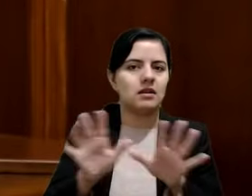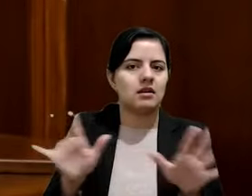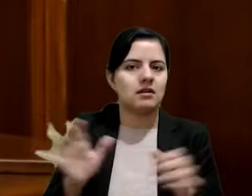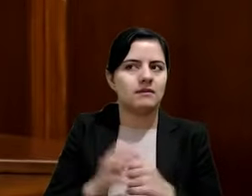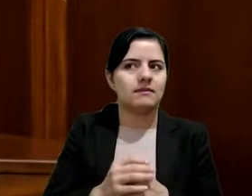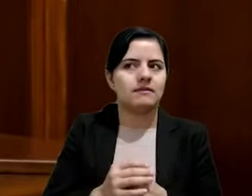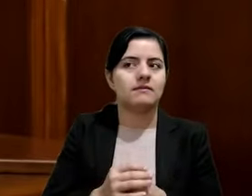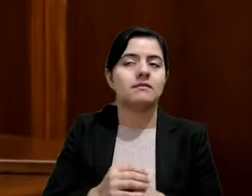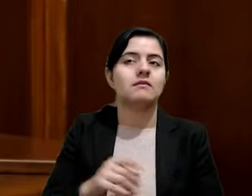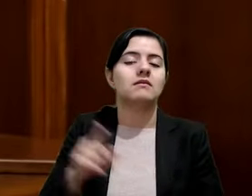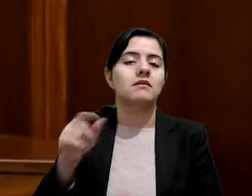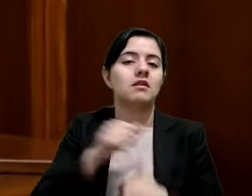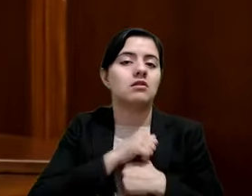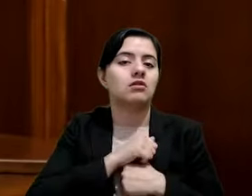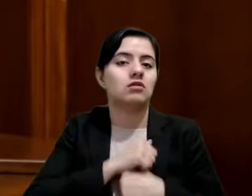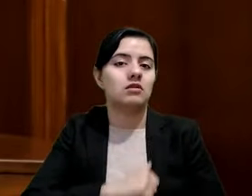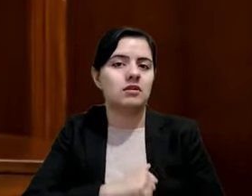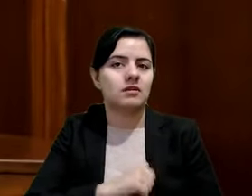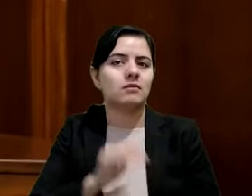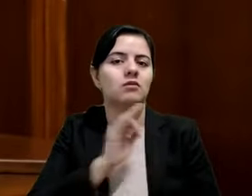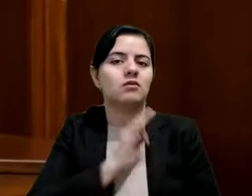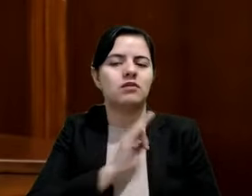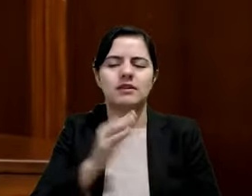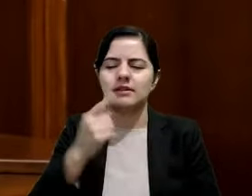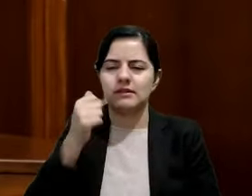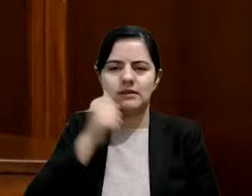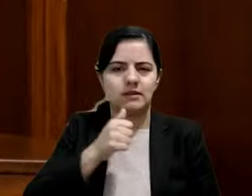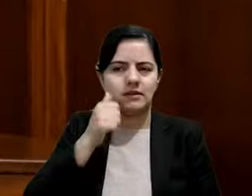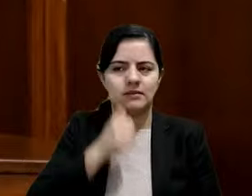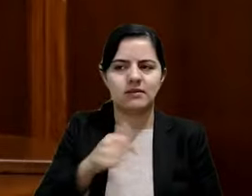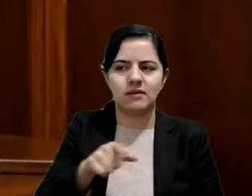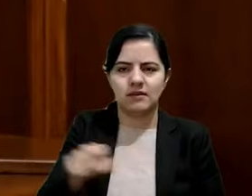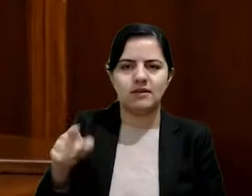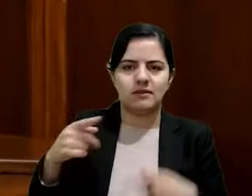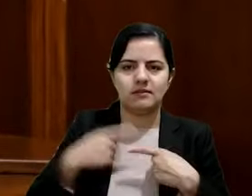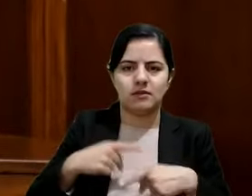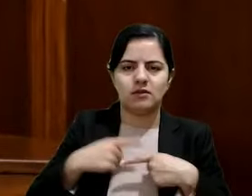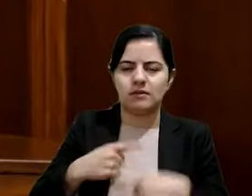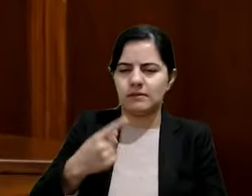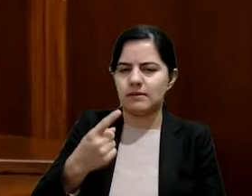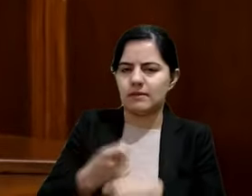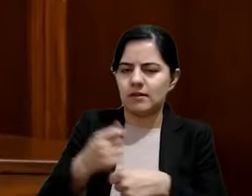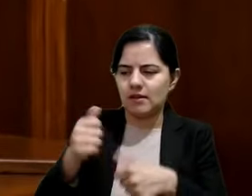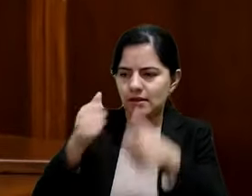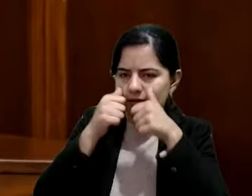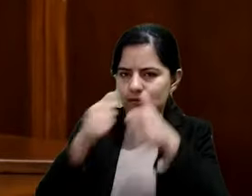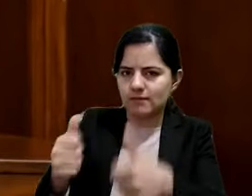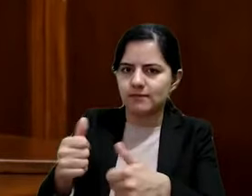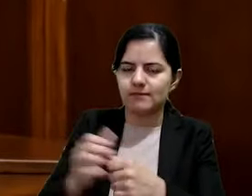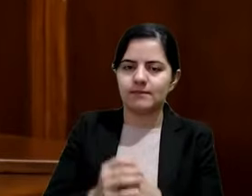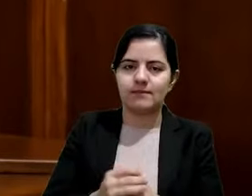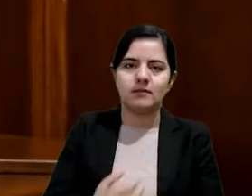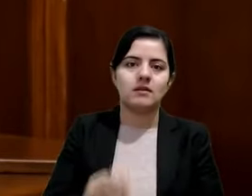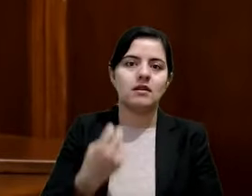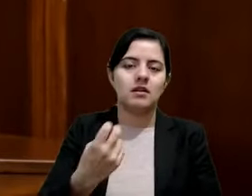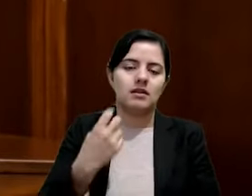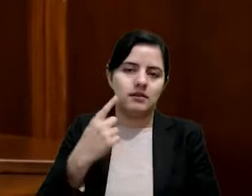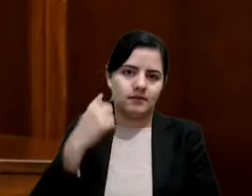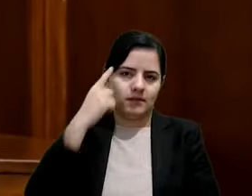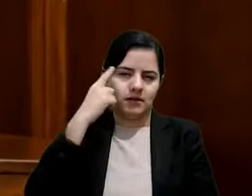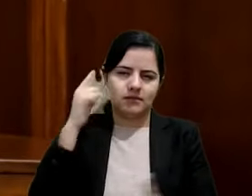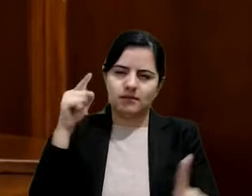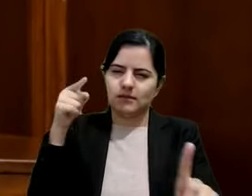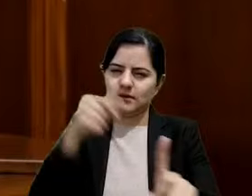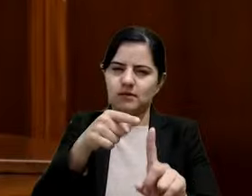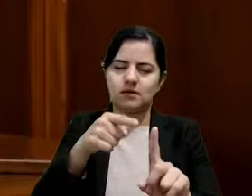se convierte en virtud cuando se pone al servicio de los demás este pensamiento que ha guiado nuestro movimiento nos impulsa a